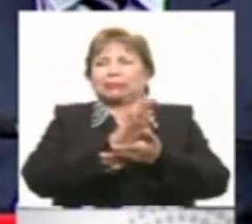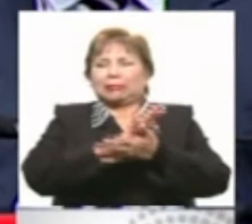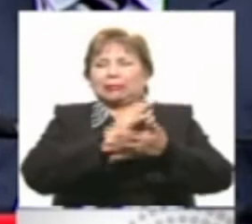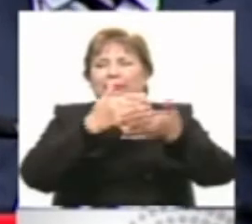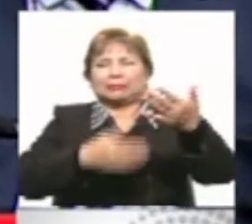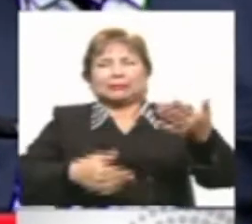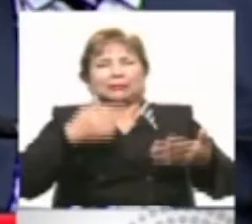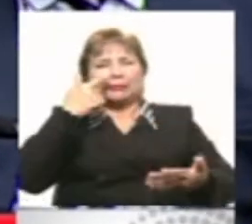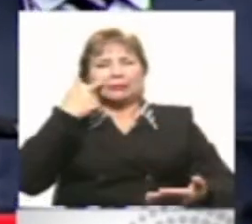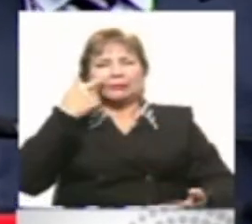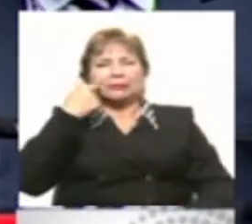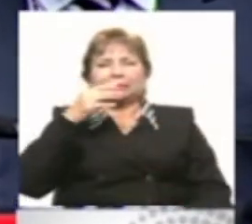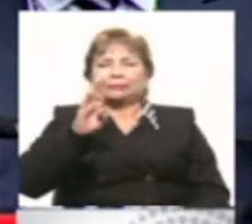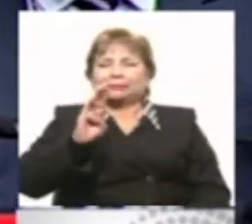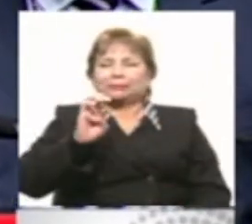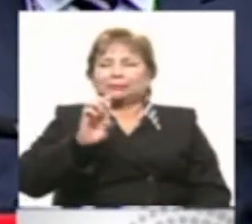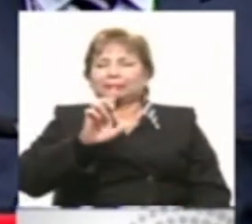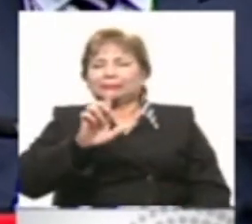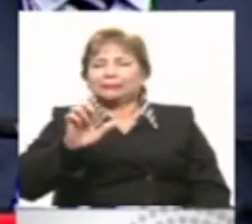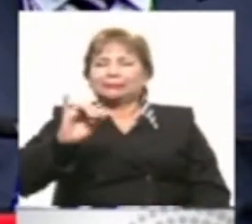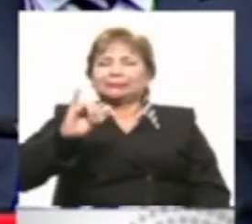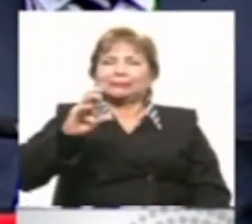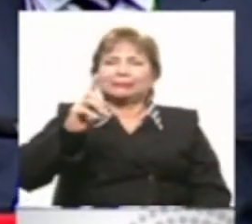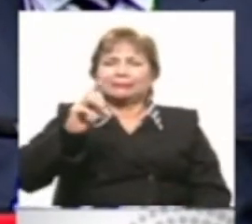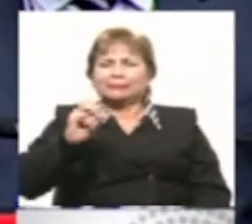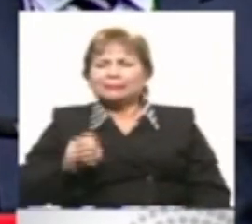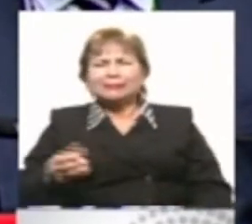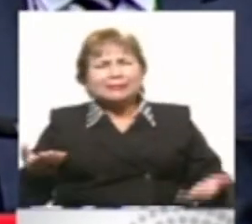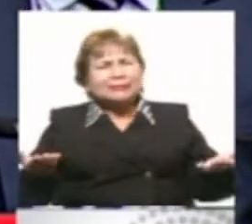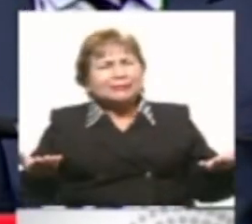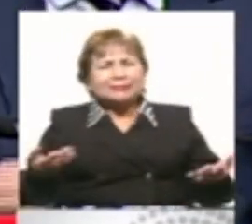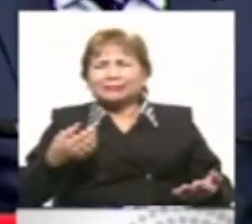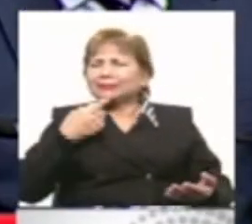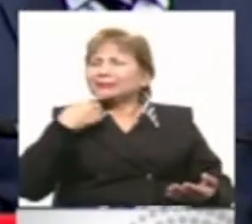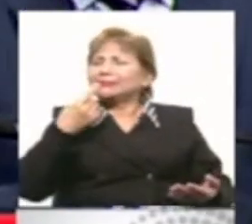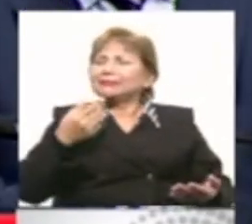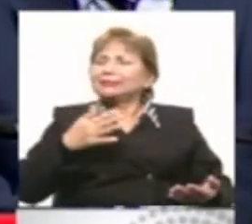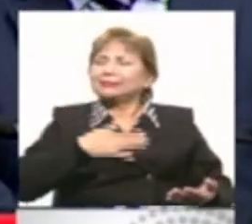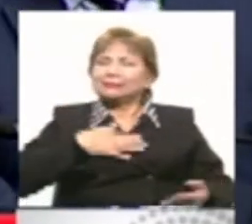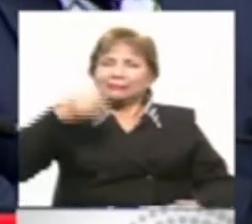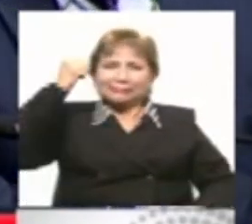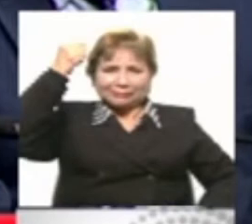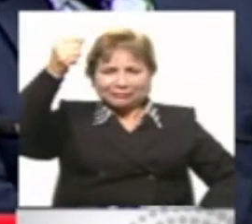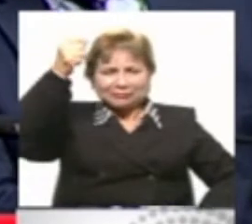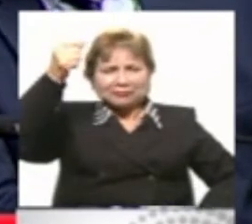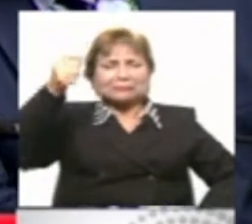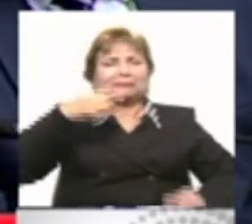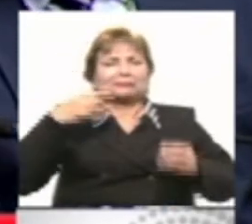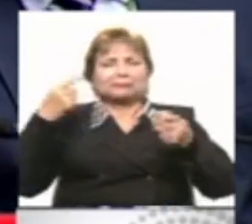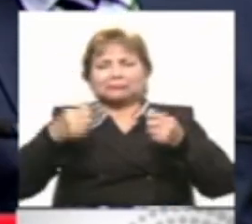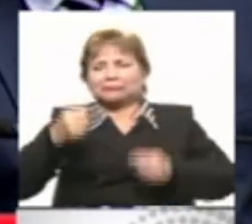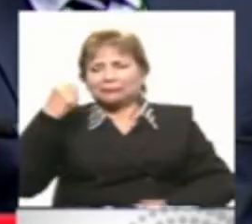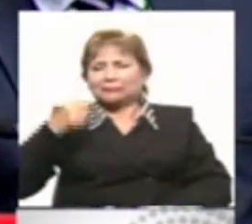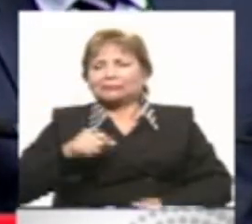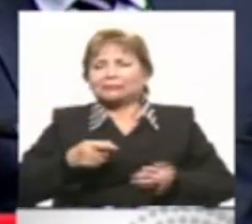el señor Bellido, el premier. Como quien dice, luchemos por la